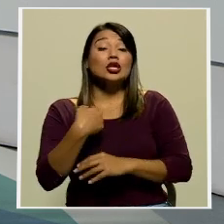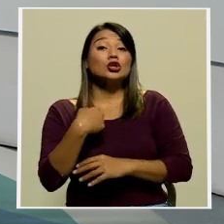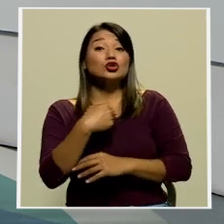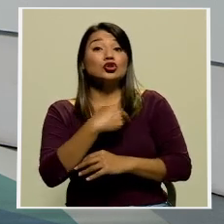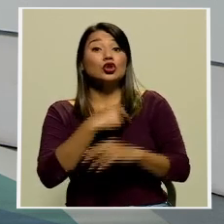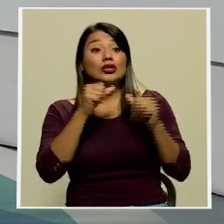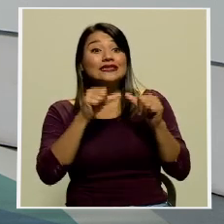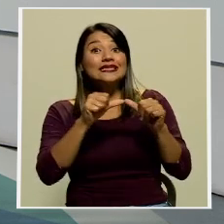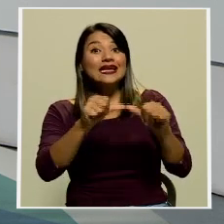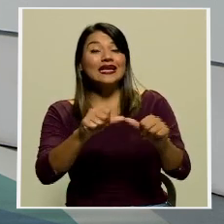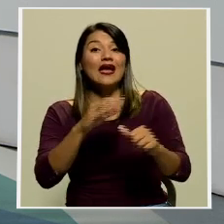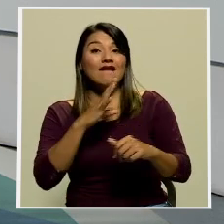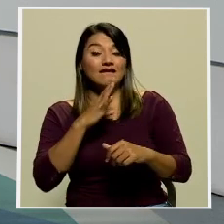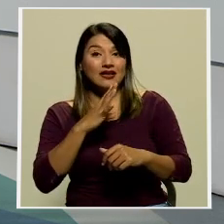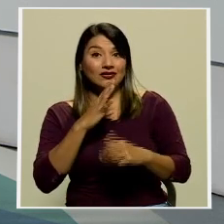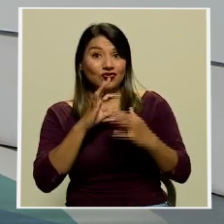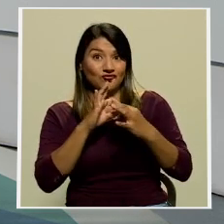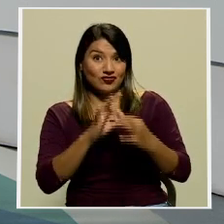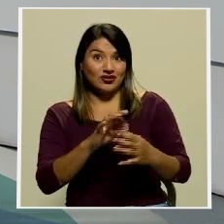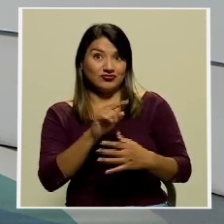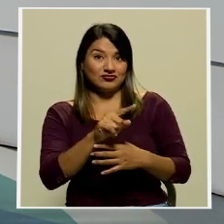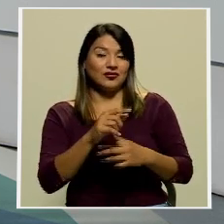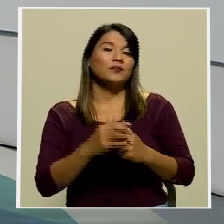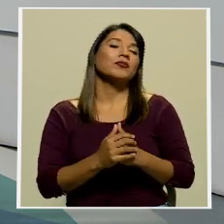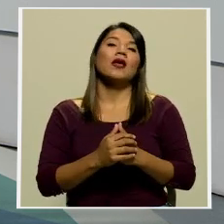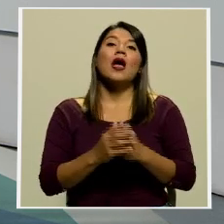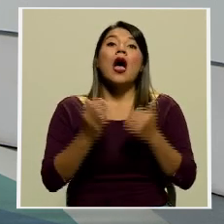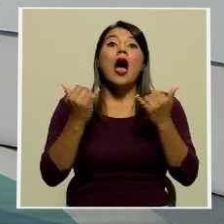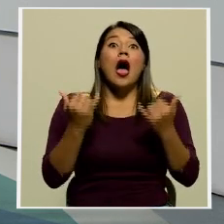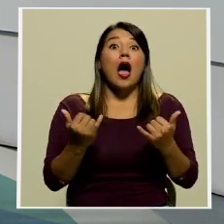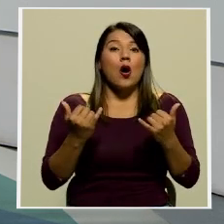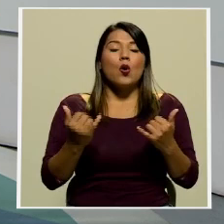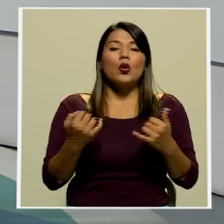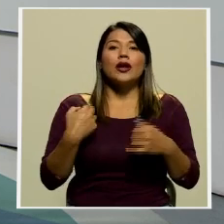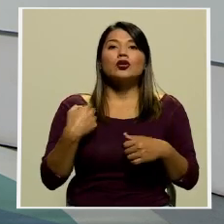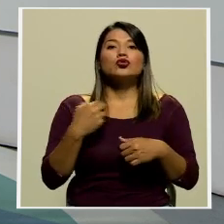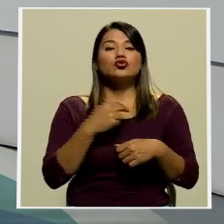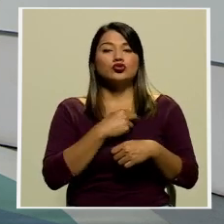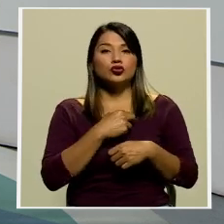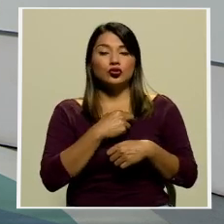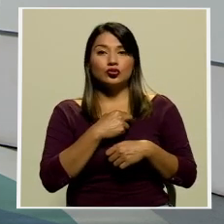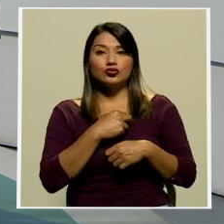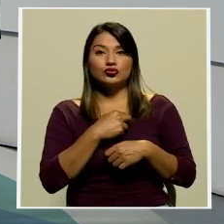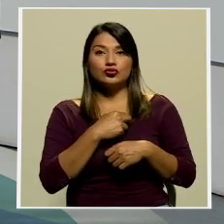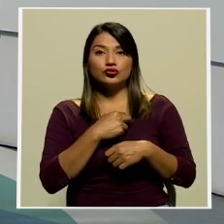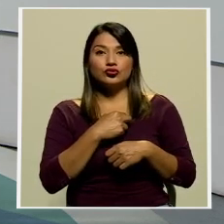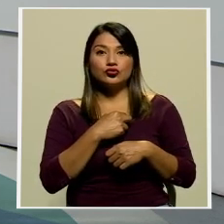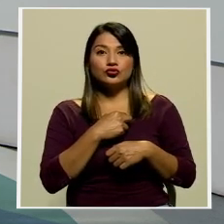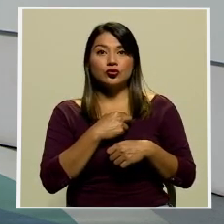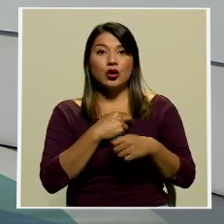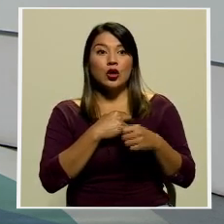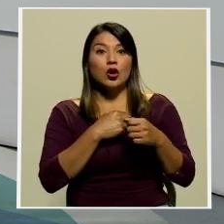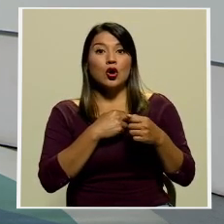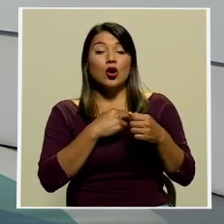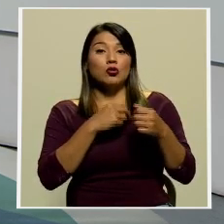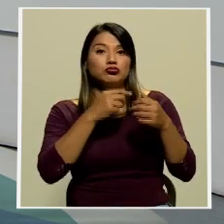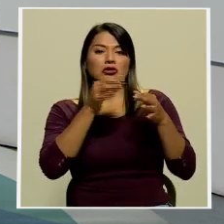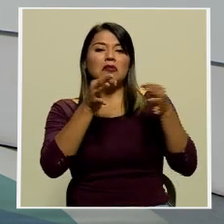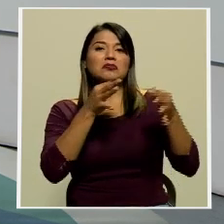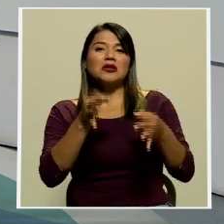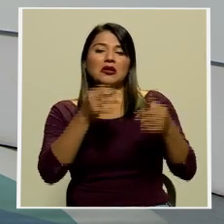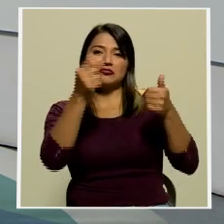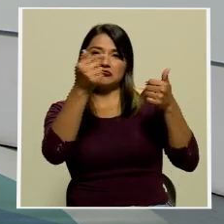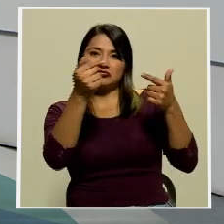a seguir dando cuenta. Ahora enumeramos prácticamente las cartas que están sobre la mesa. Lo que